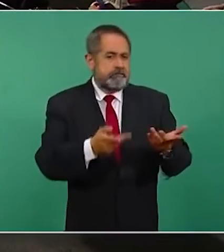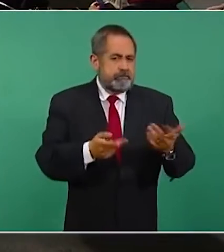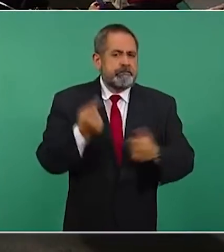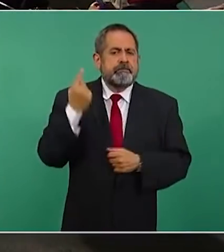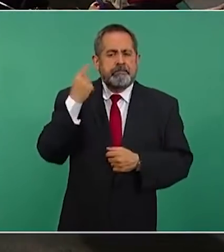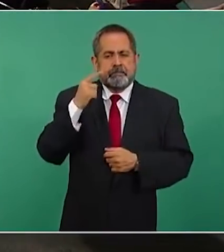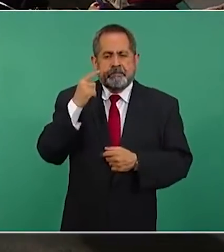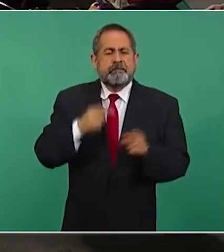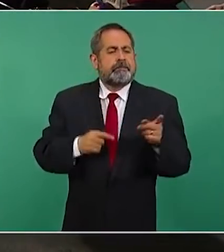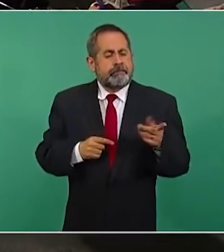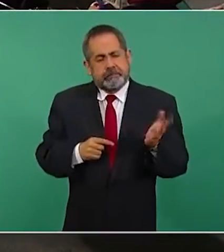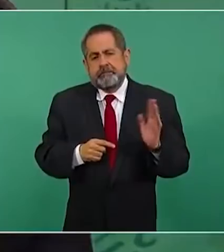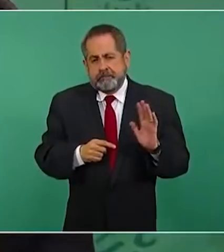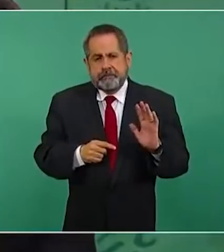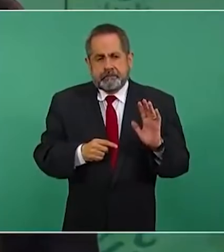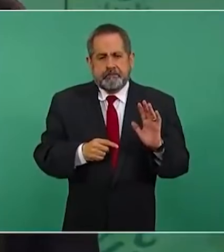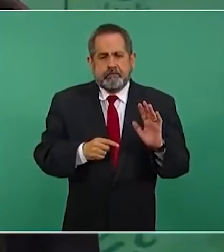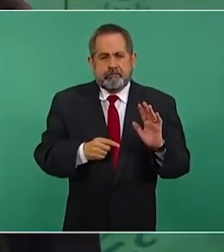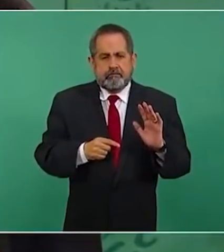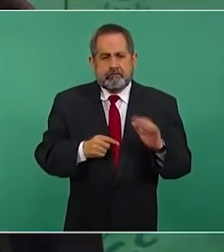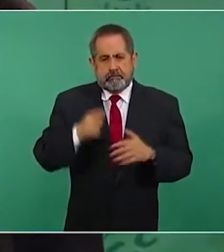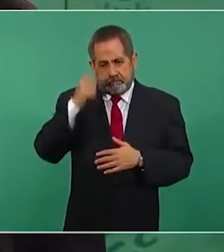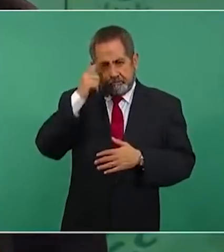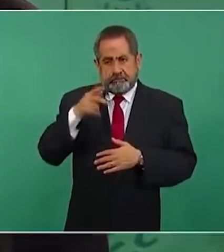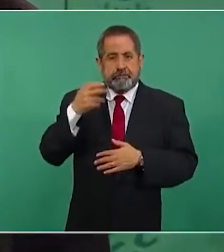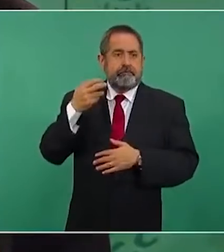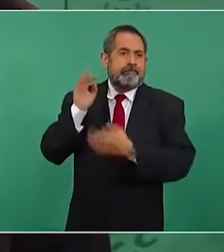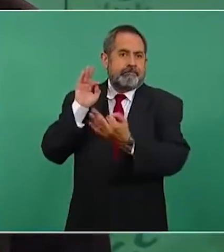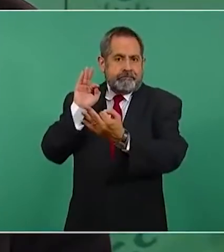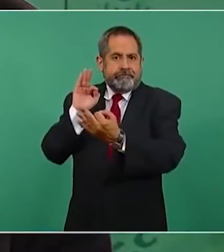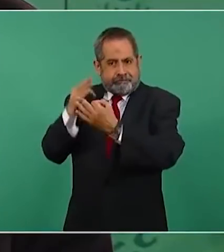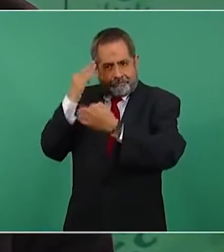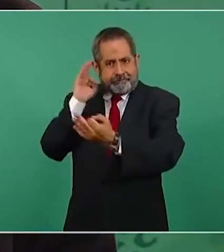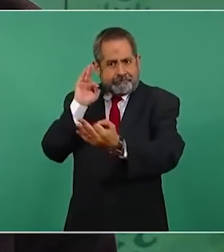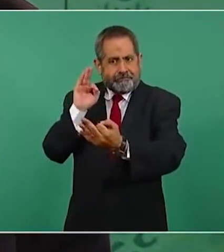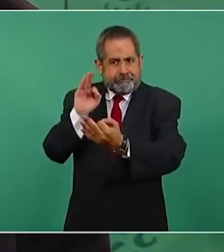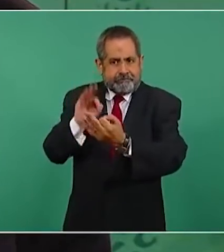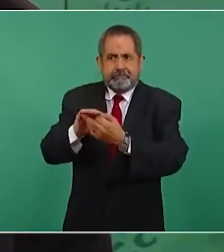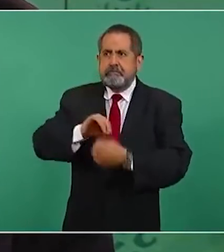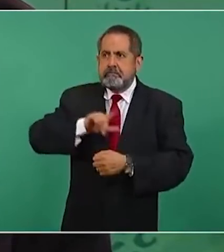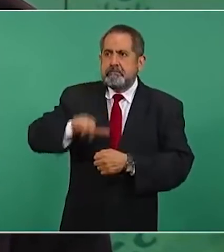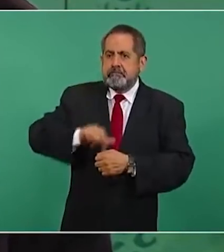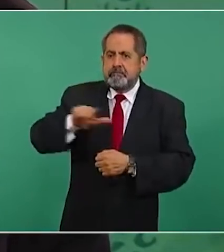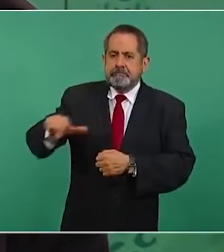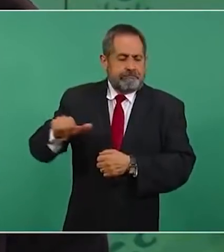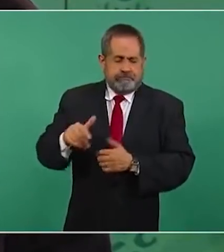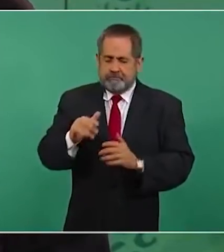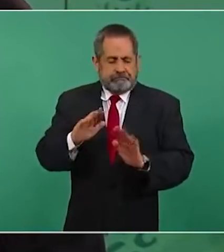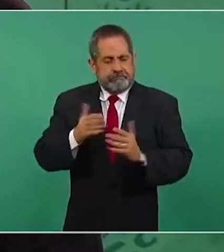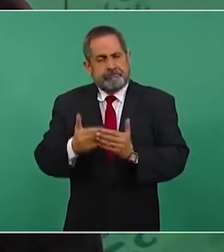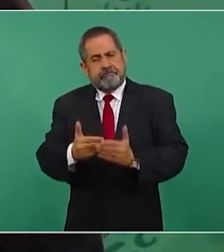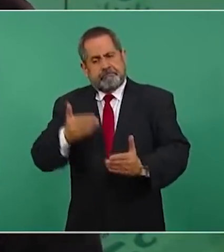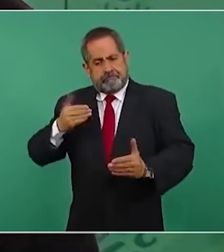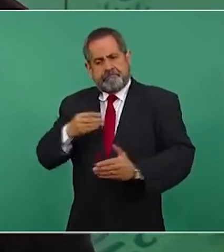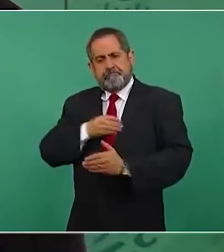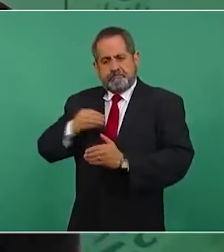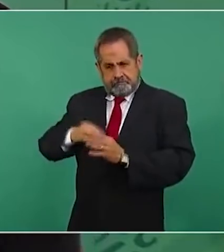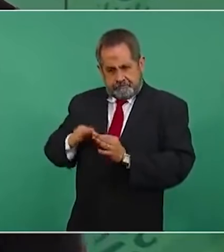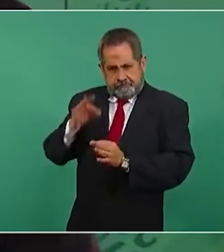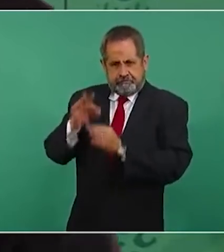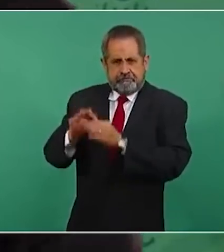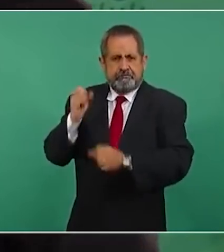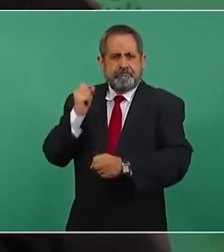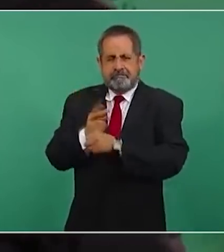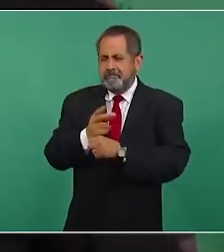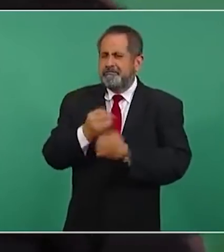que no siga avanzando el tiempo y que podamos cumplir con el compromiso de que